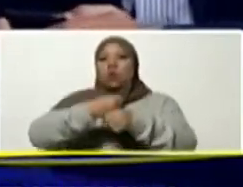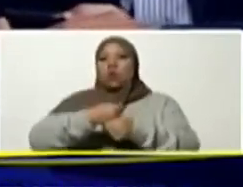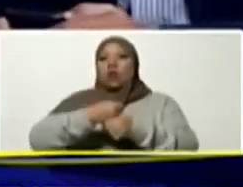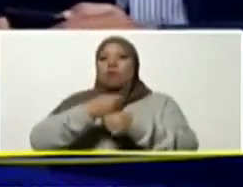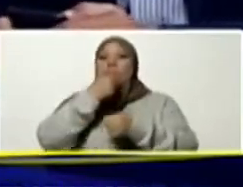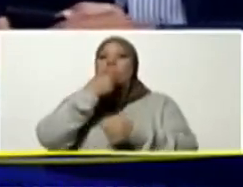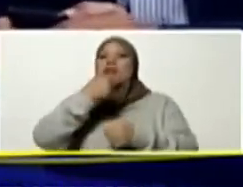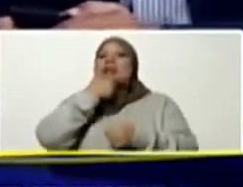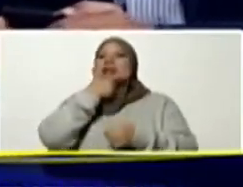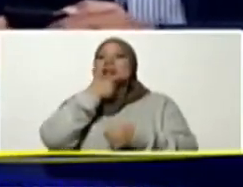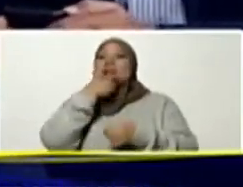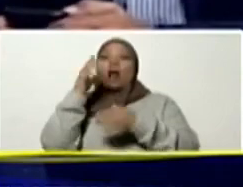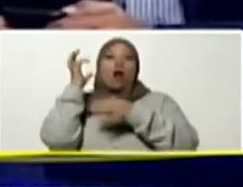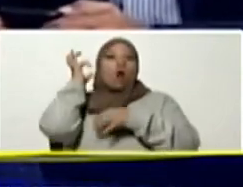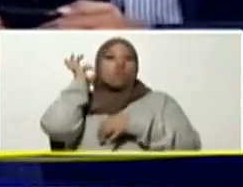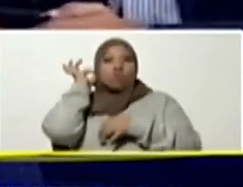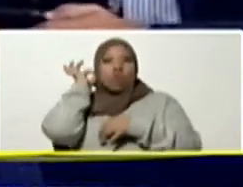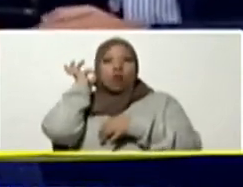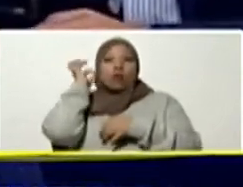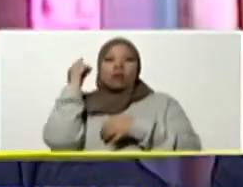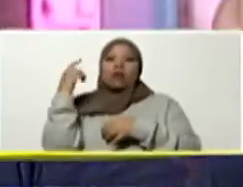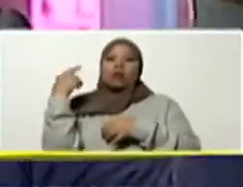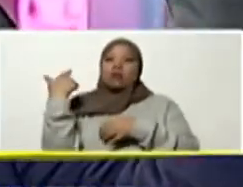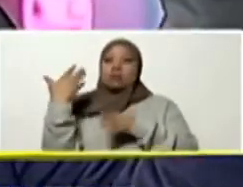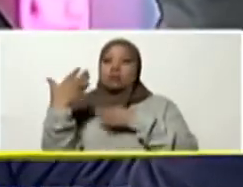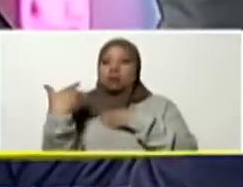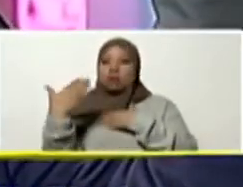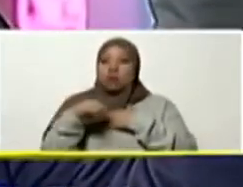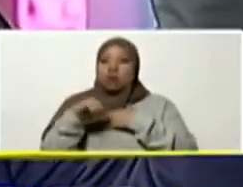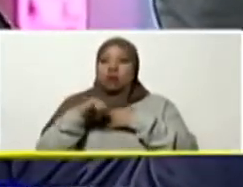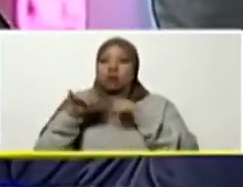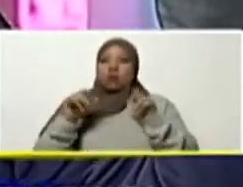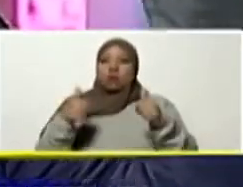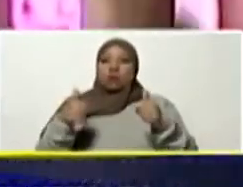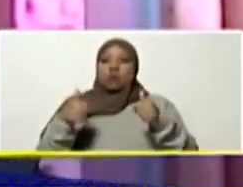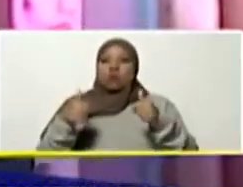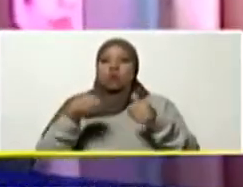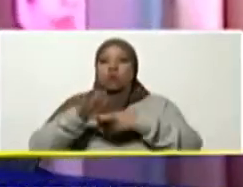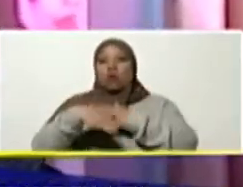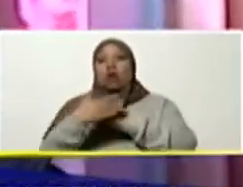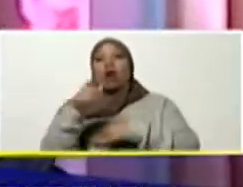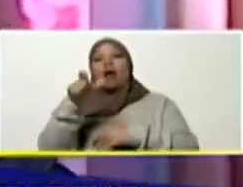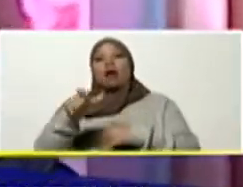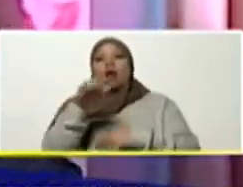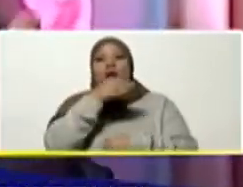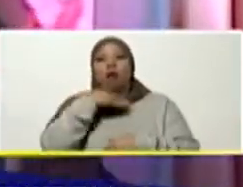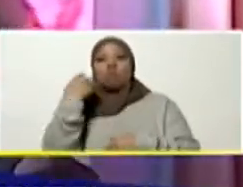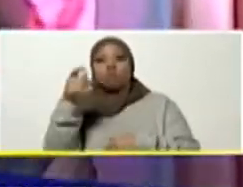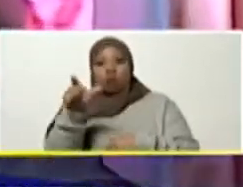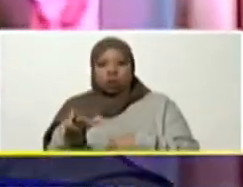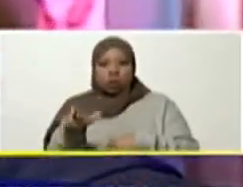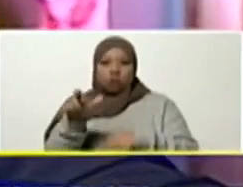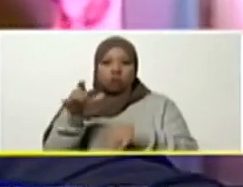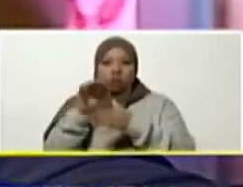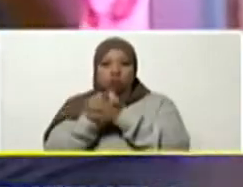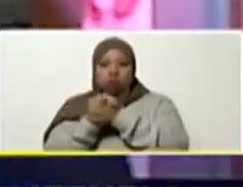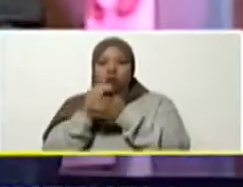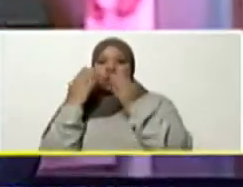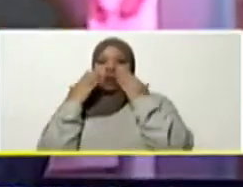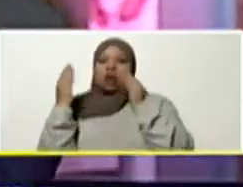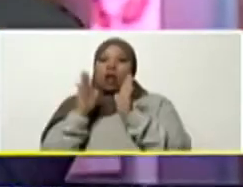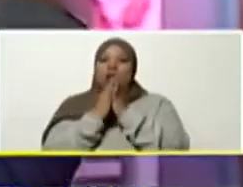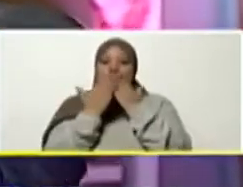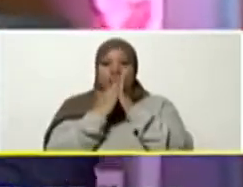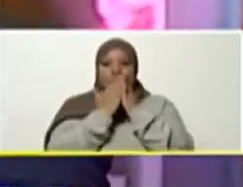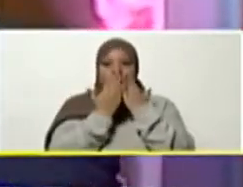esta hermosa mujer que hoy nos acompaña. Hace poco emprendió el vuelo a la eternidad, pero aquí está con nosotros, con Iraida, y en estos